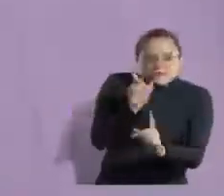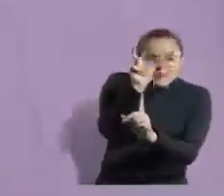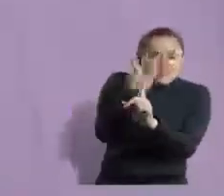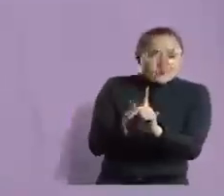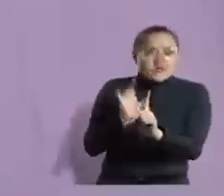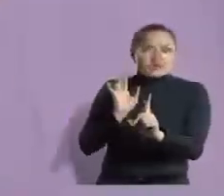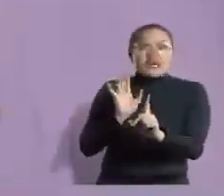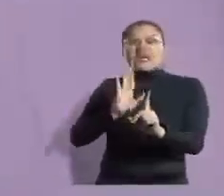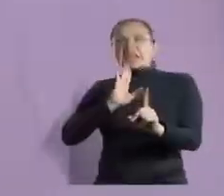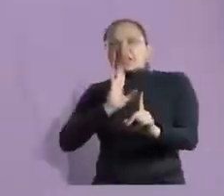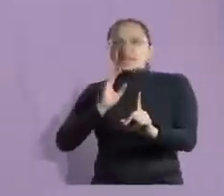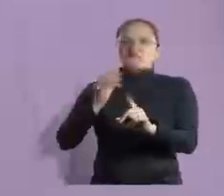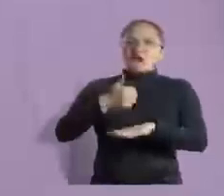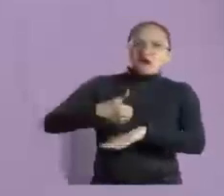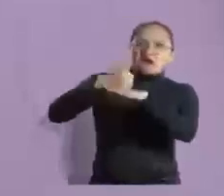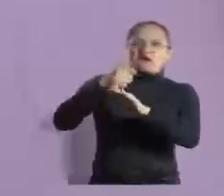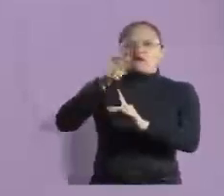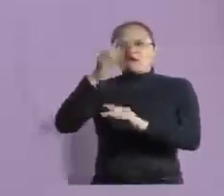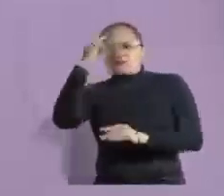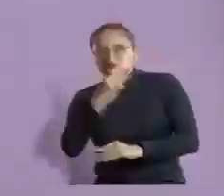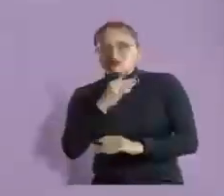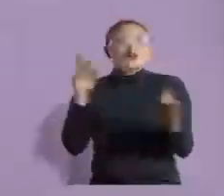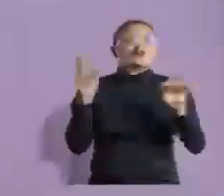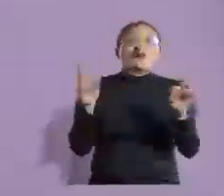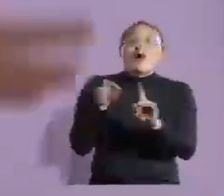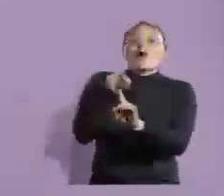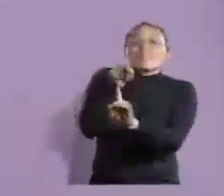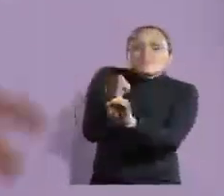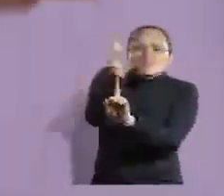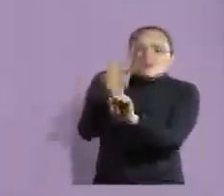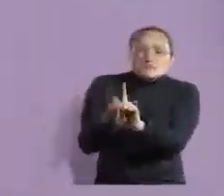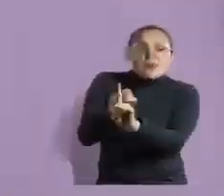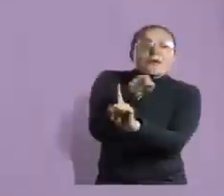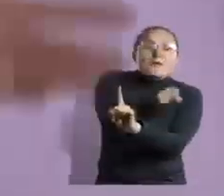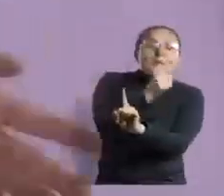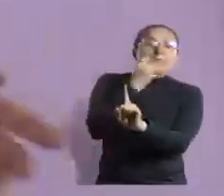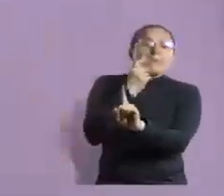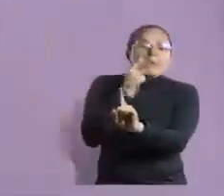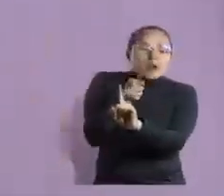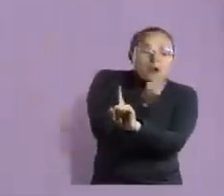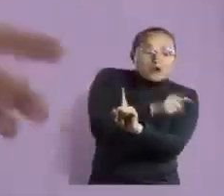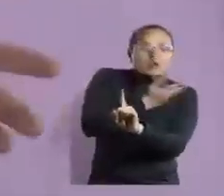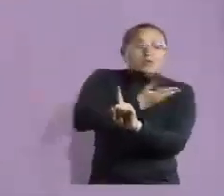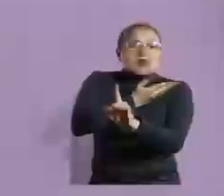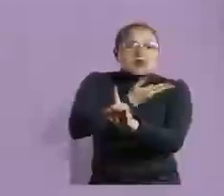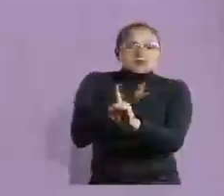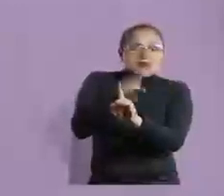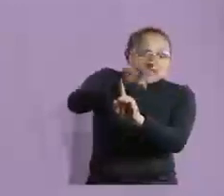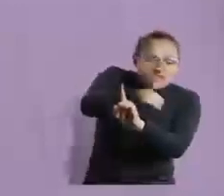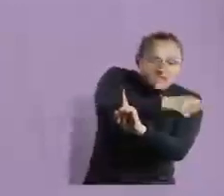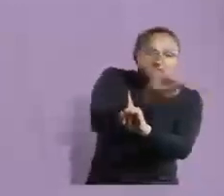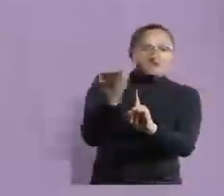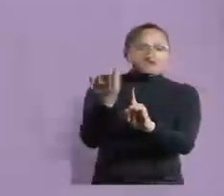esperamos siempre son padres madres e hijos independientemente de que haya sido militar campesino o es